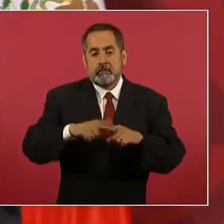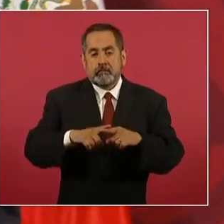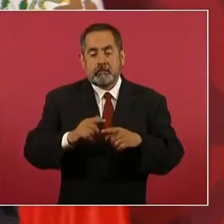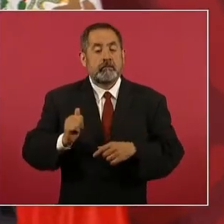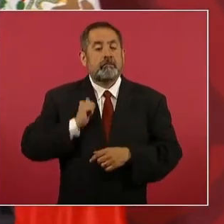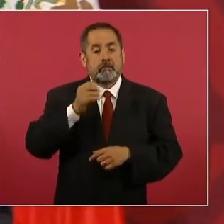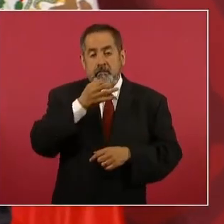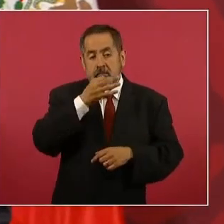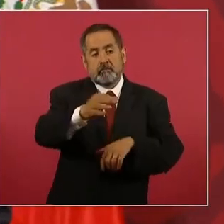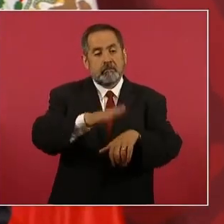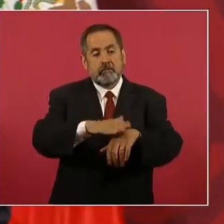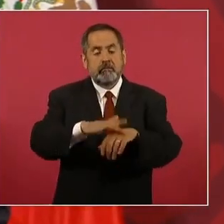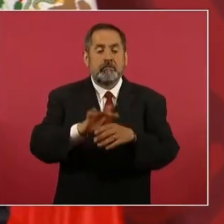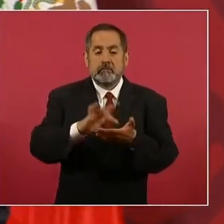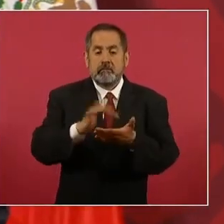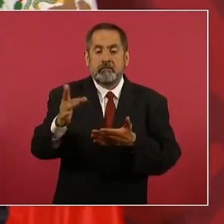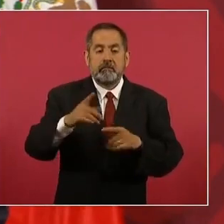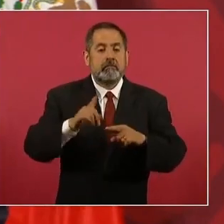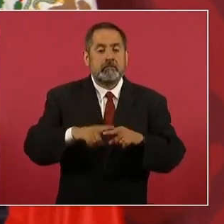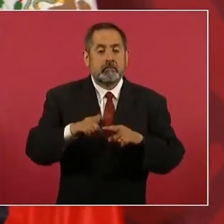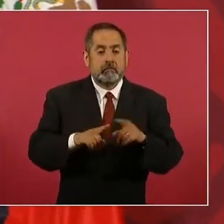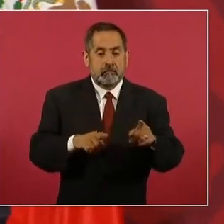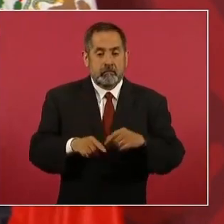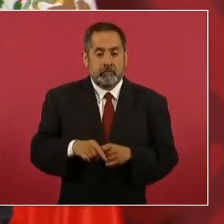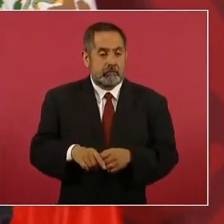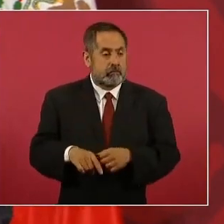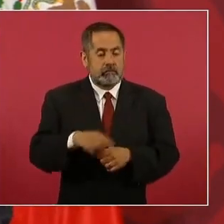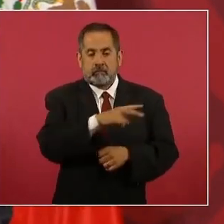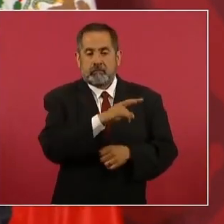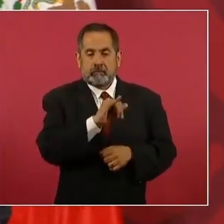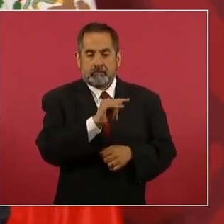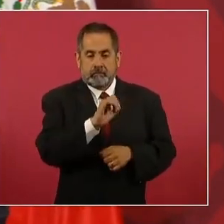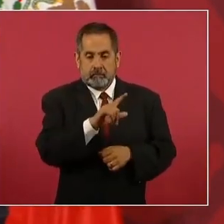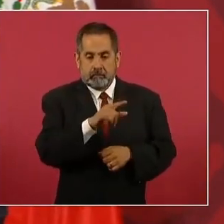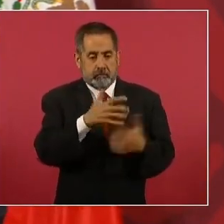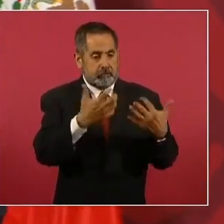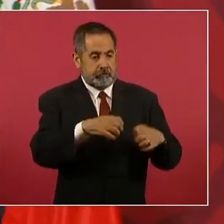aprovecho para agradecer a los de Vitol